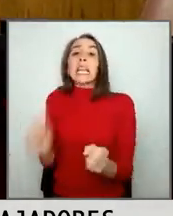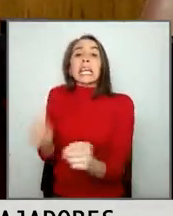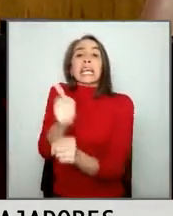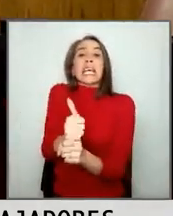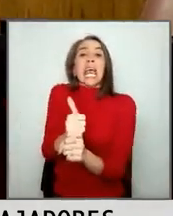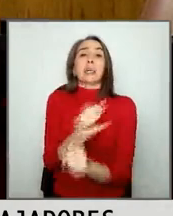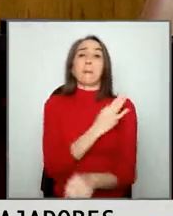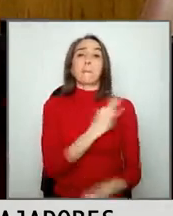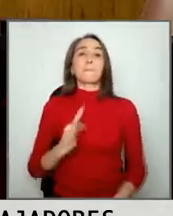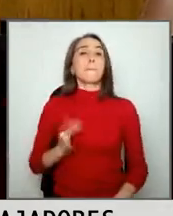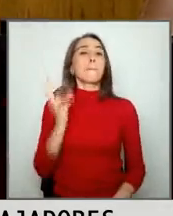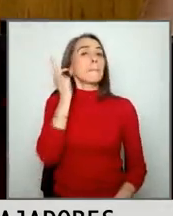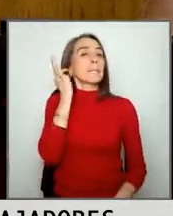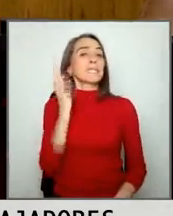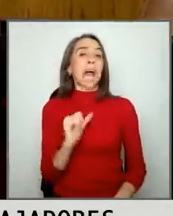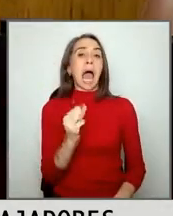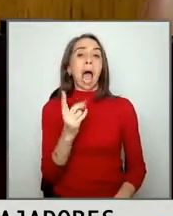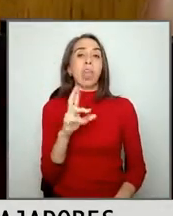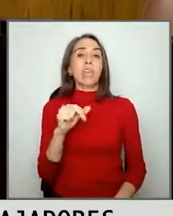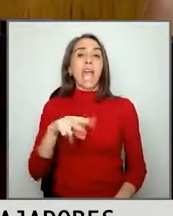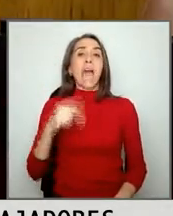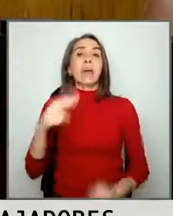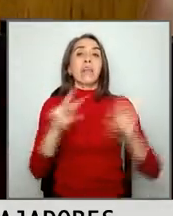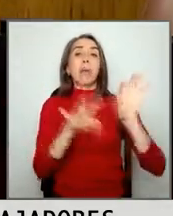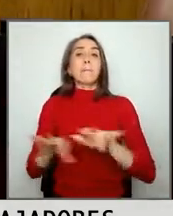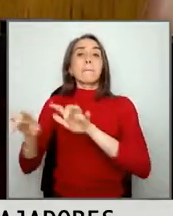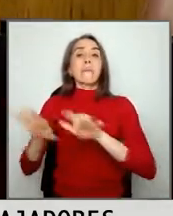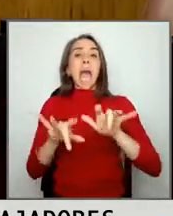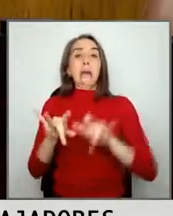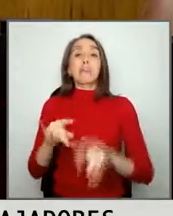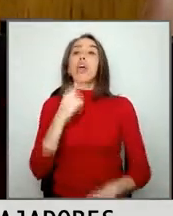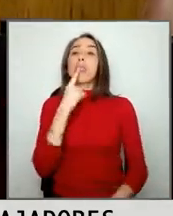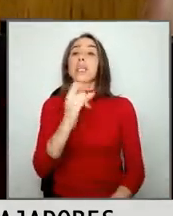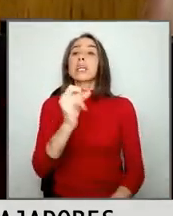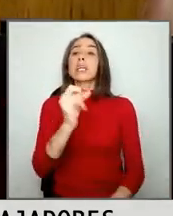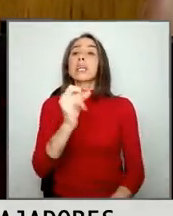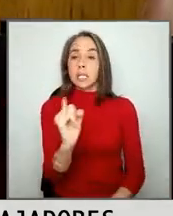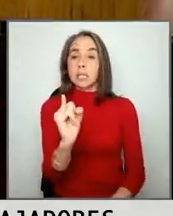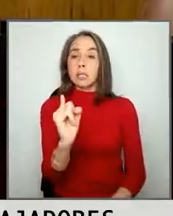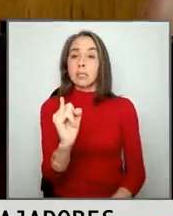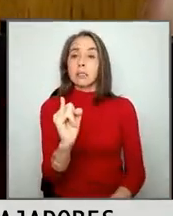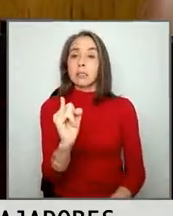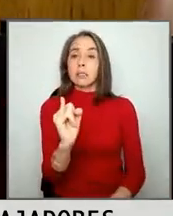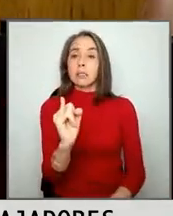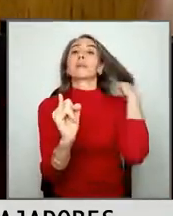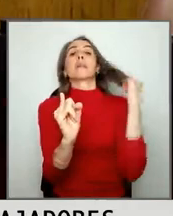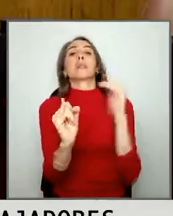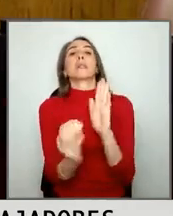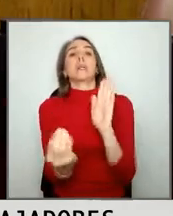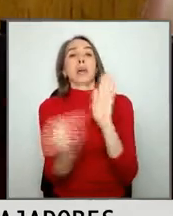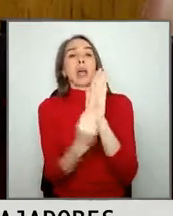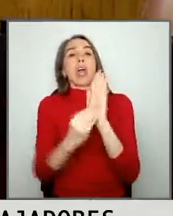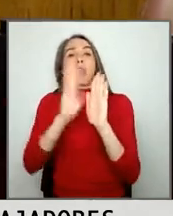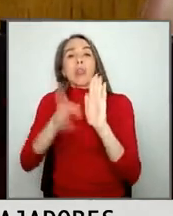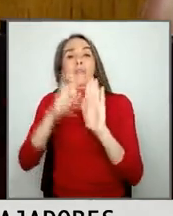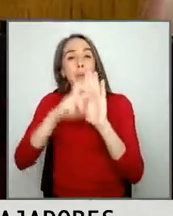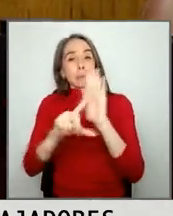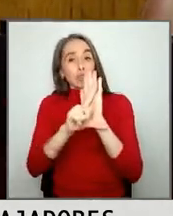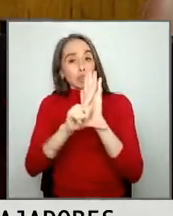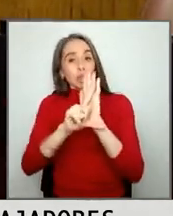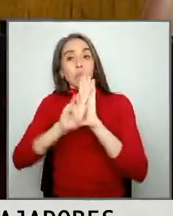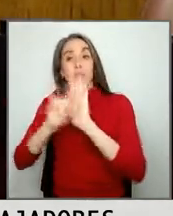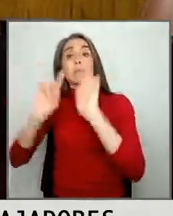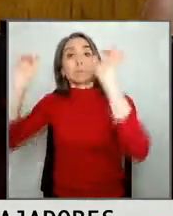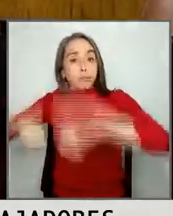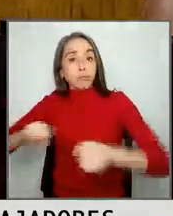Adriana Adriana del piano reconoce efectivamente que que debe quedar en la ley los